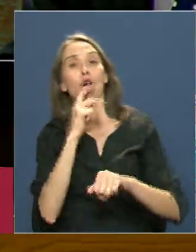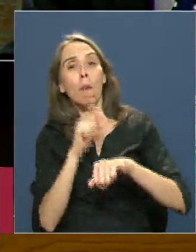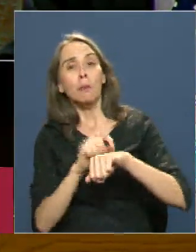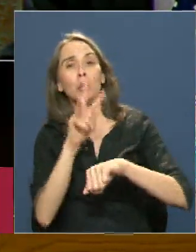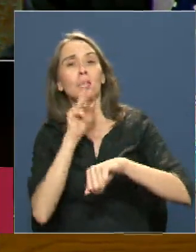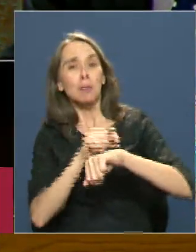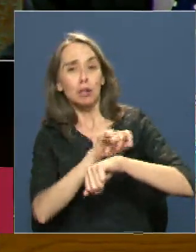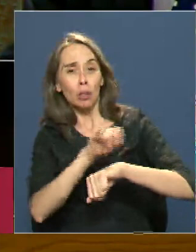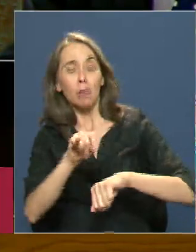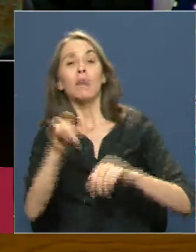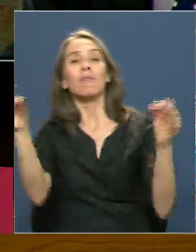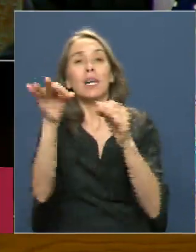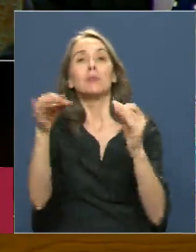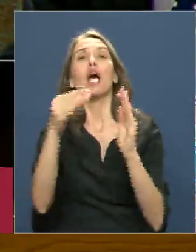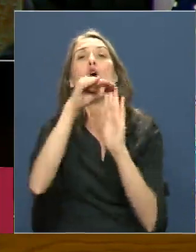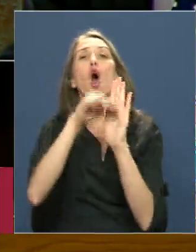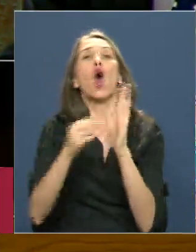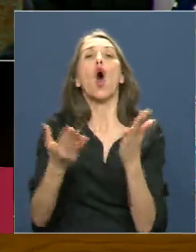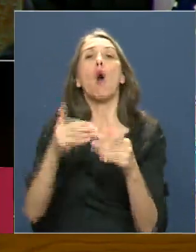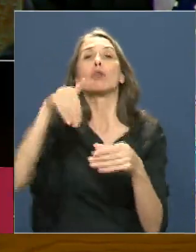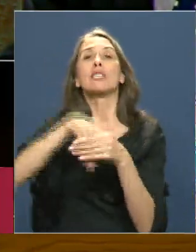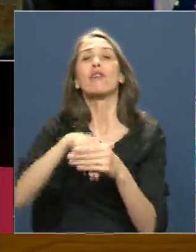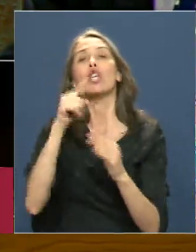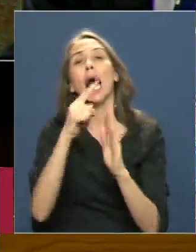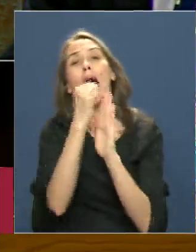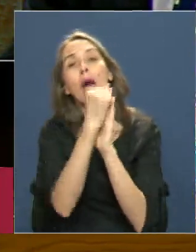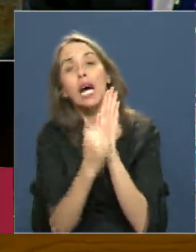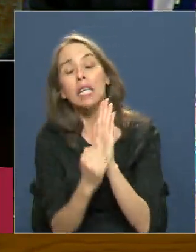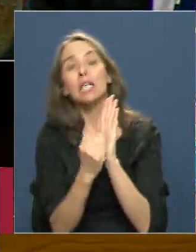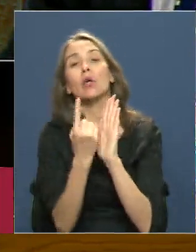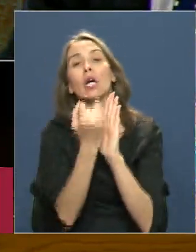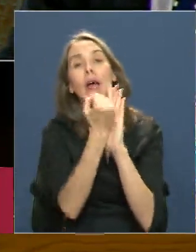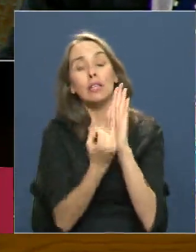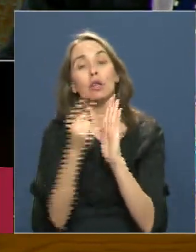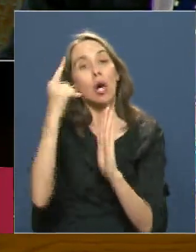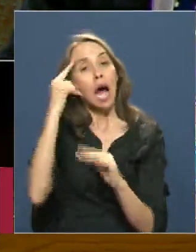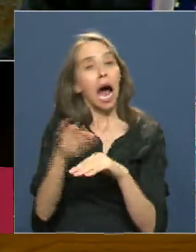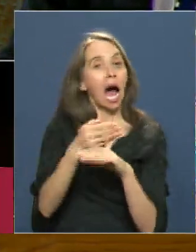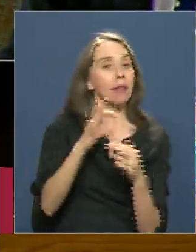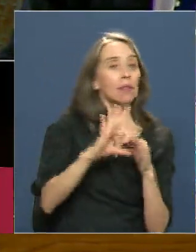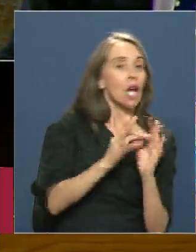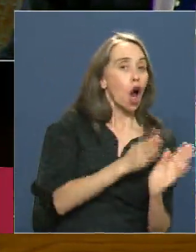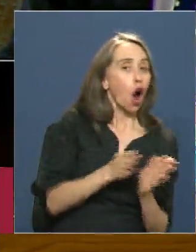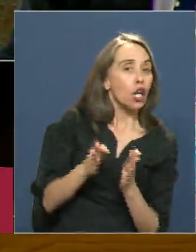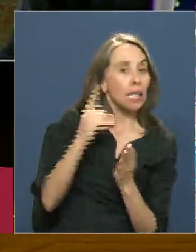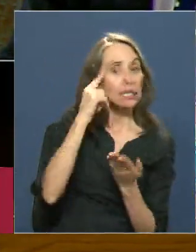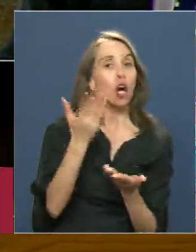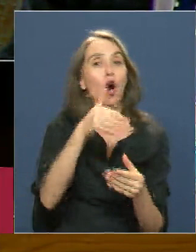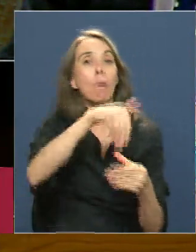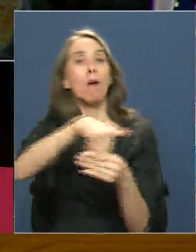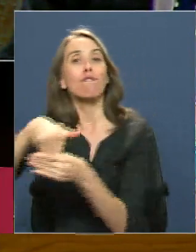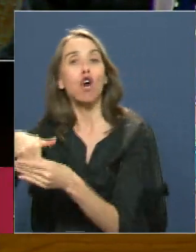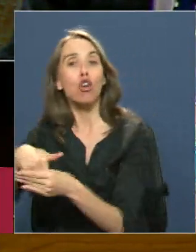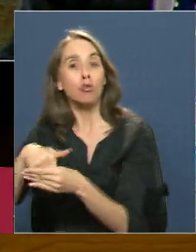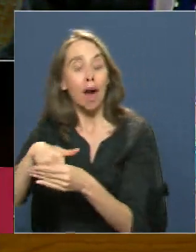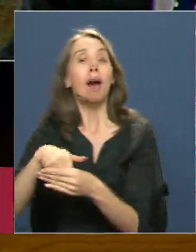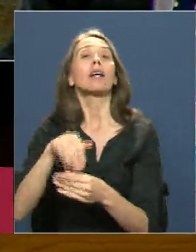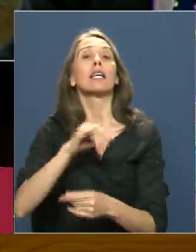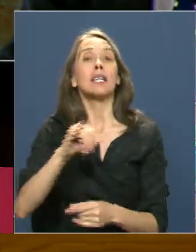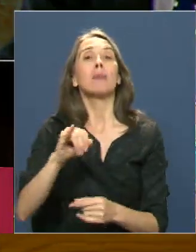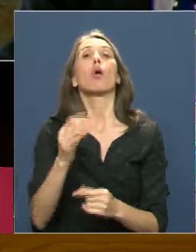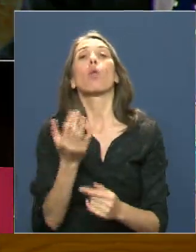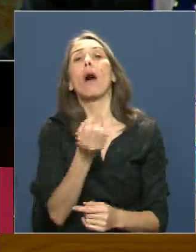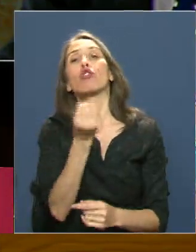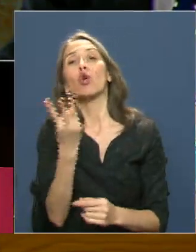2 o 3 minutos que ustedes puedan ver para que puedan organizarse en la votación, los quórum y todo lo demás, y podamos comenzar con una